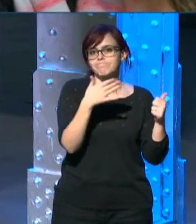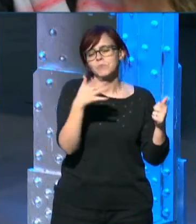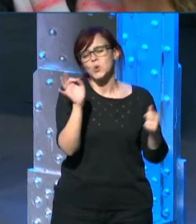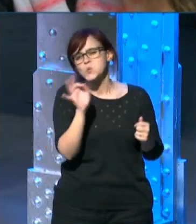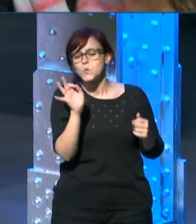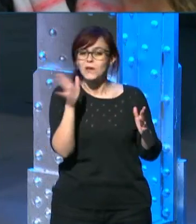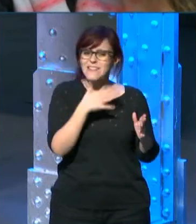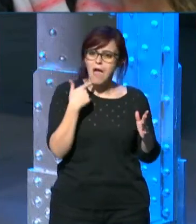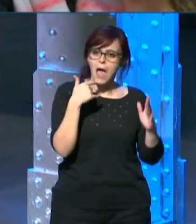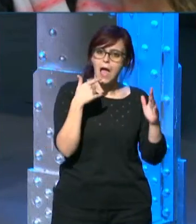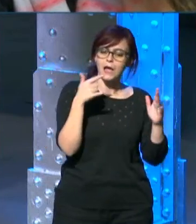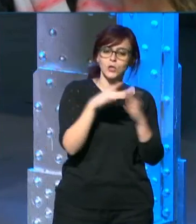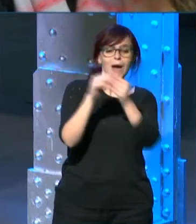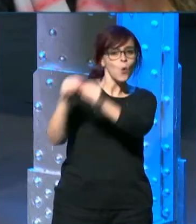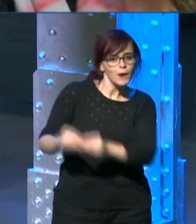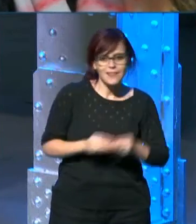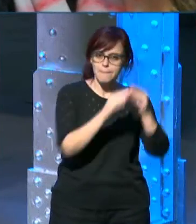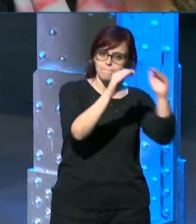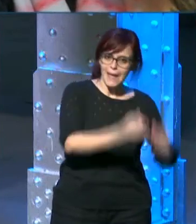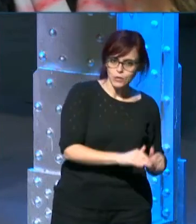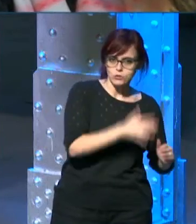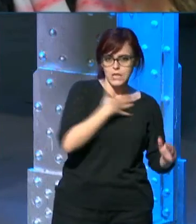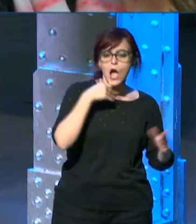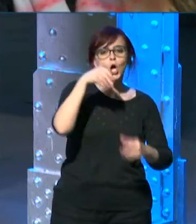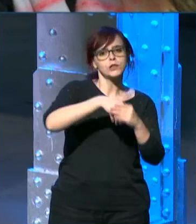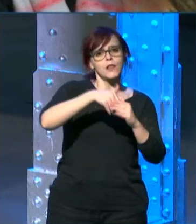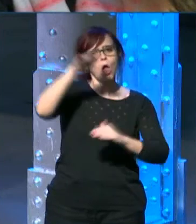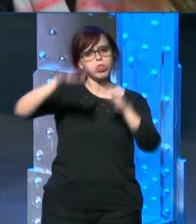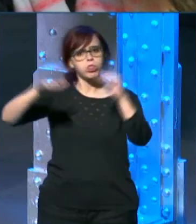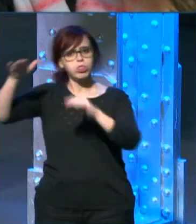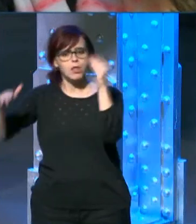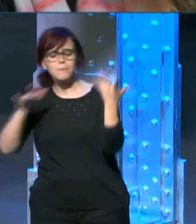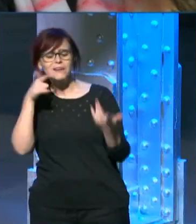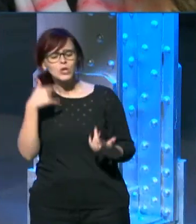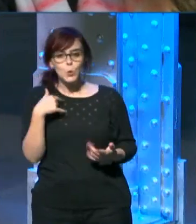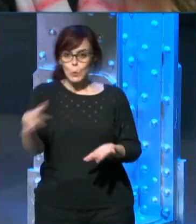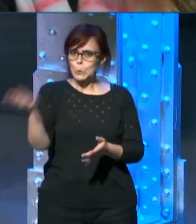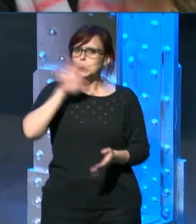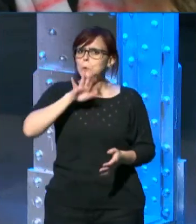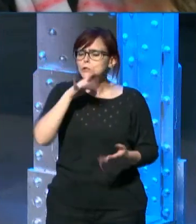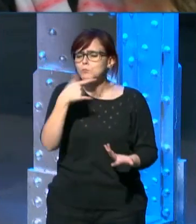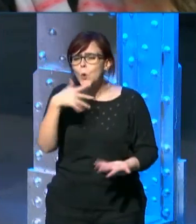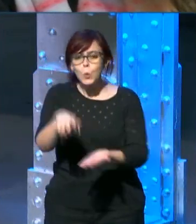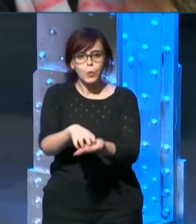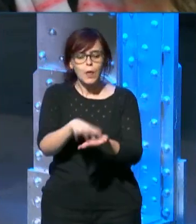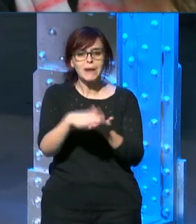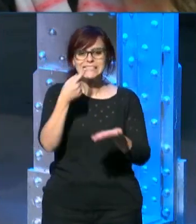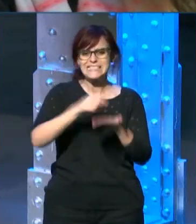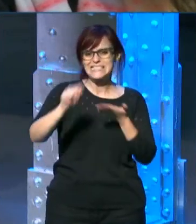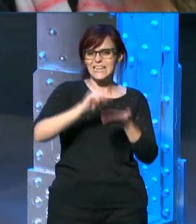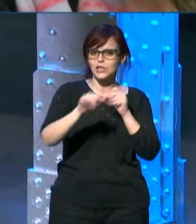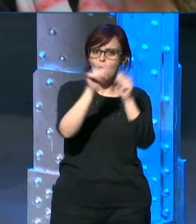dar precisamente un punto de homogeneidad al contenido, y eso no sé, me ha quedado la curiosidad de cómo lo habéis escrito. Quiero